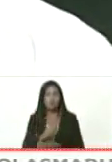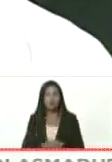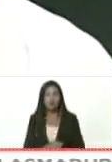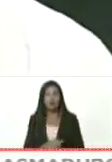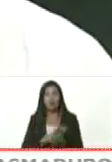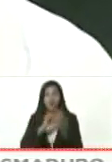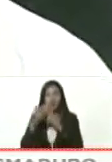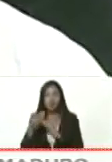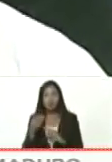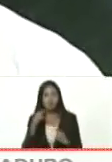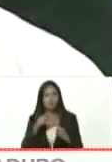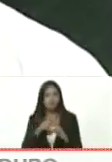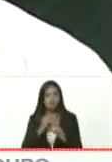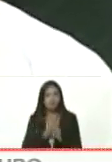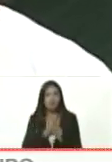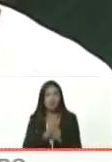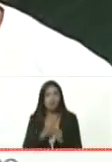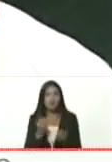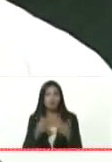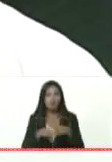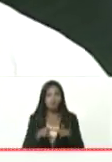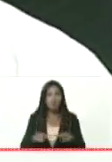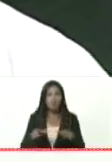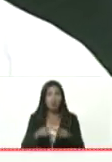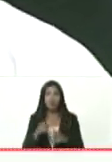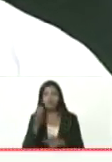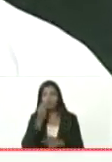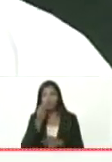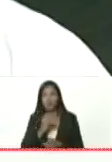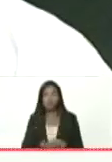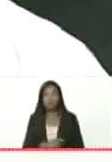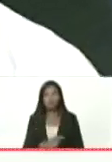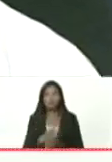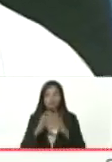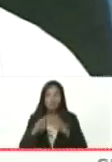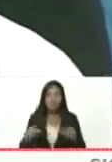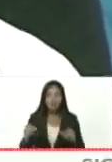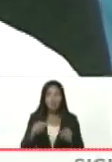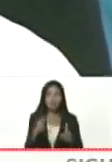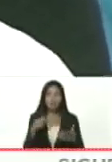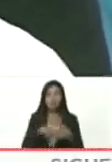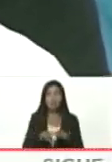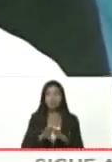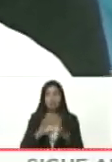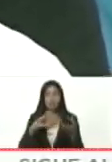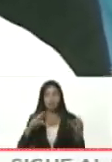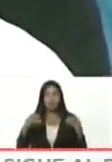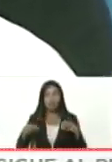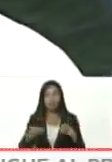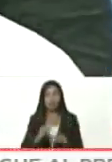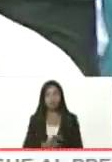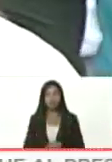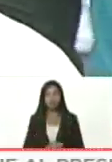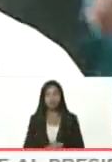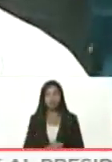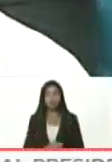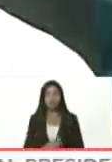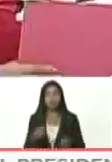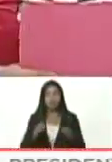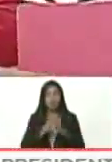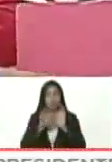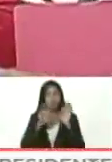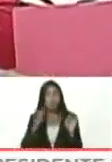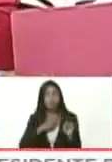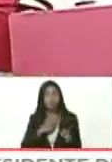comunidad de trabajar dentro del Comité de Alimentación, ya que soy territorial dentro de mi CLA, que es la cumbre de Piloncito.